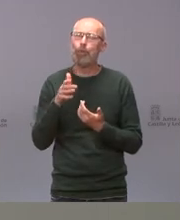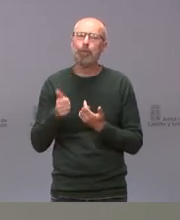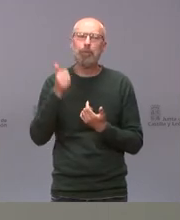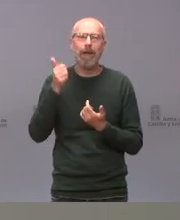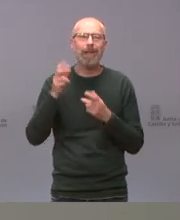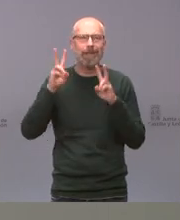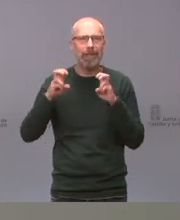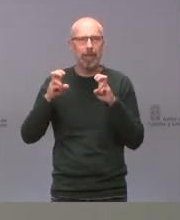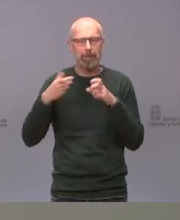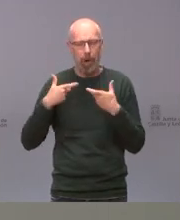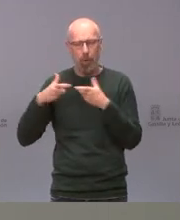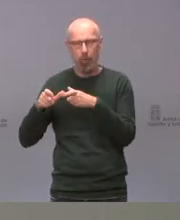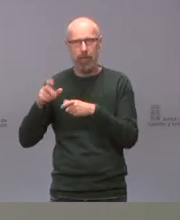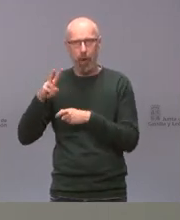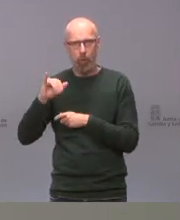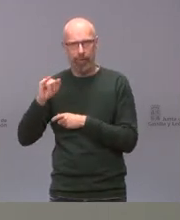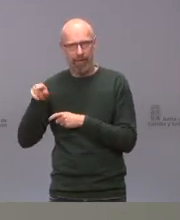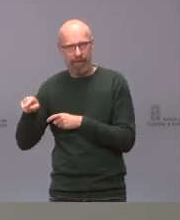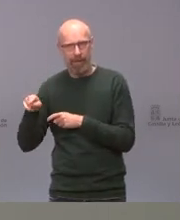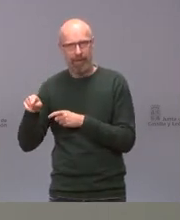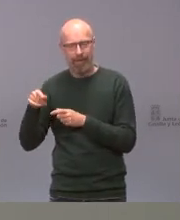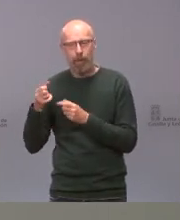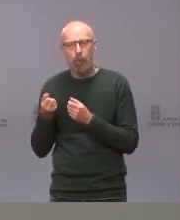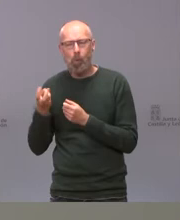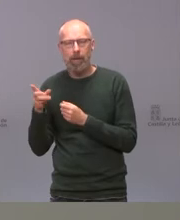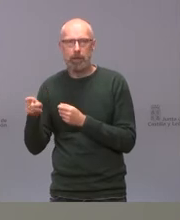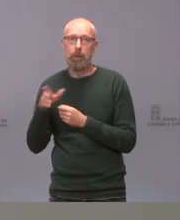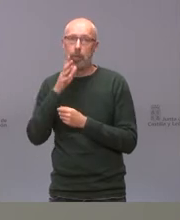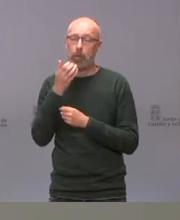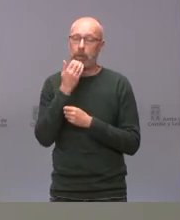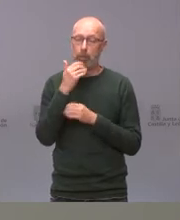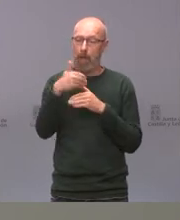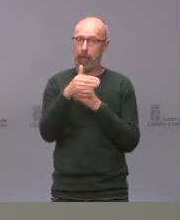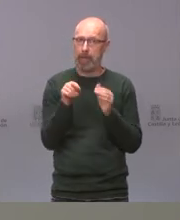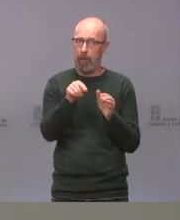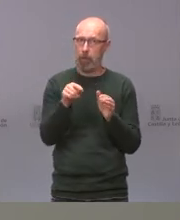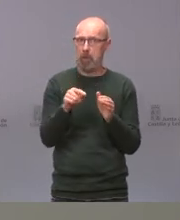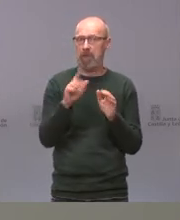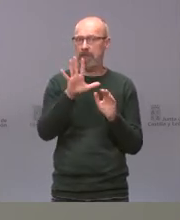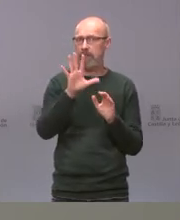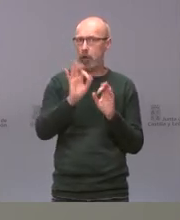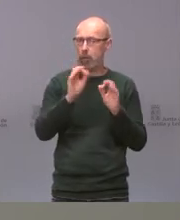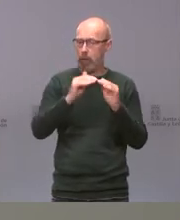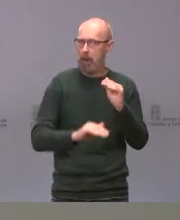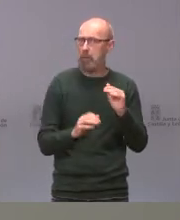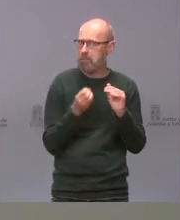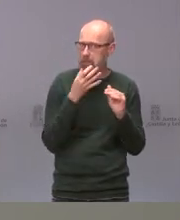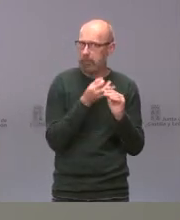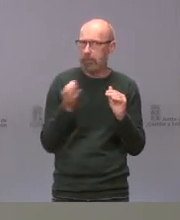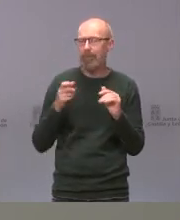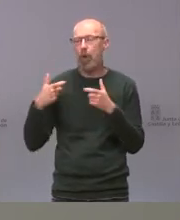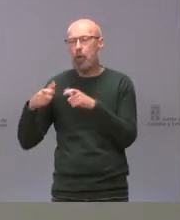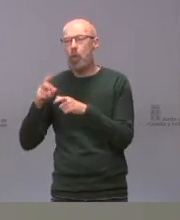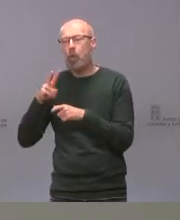de las unidades de críticos, porque sí que es verdad que en hospitalización en planta estamos por debajo de ese 5%, pero no en las UCIs,